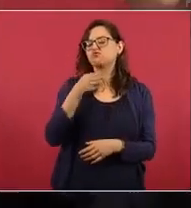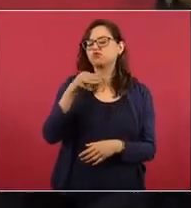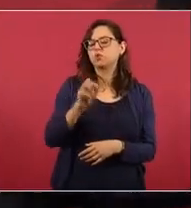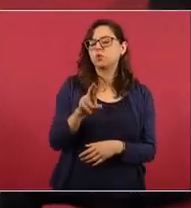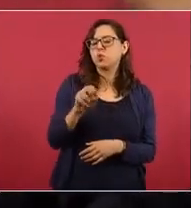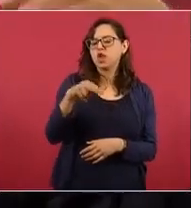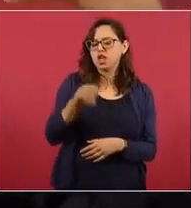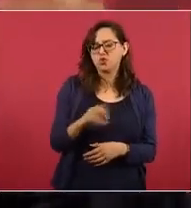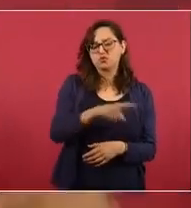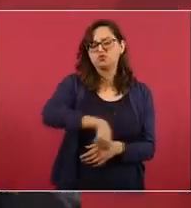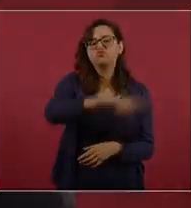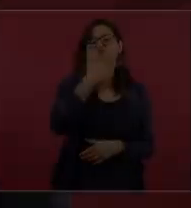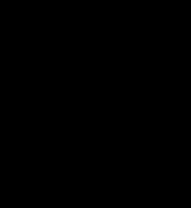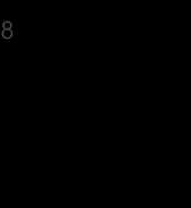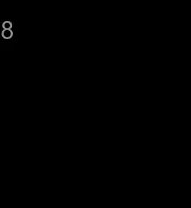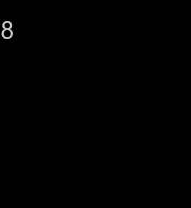dice